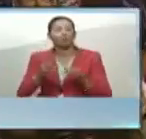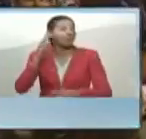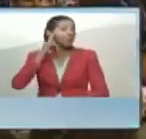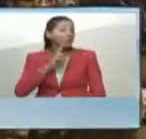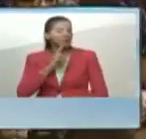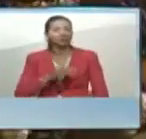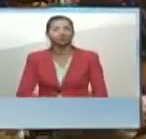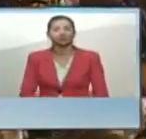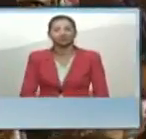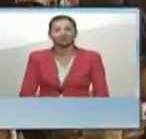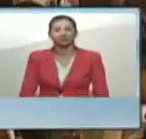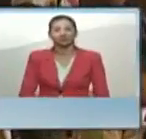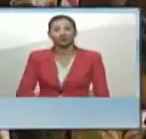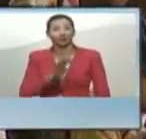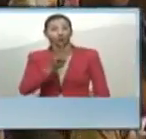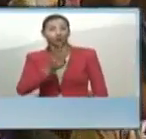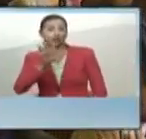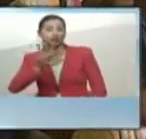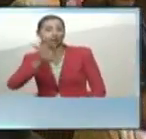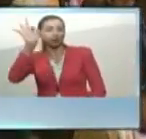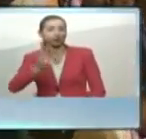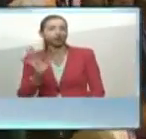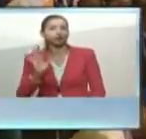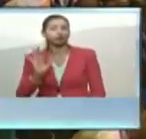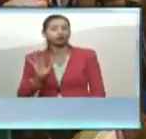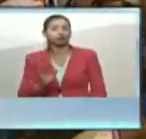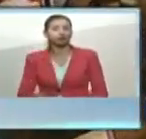hubiéramos tenido 43%.